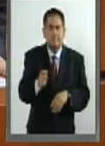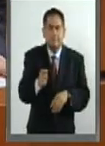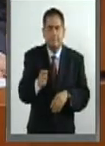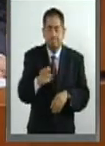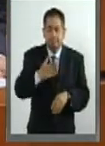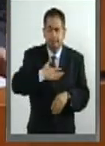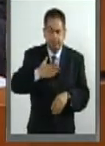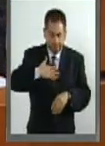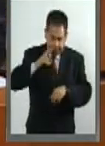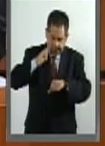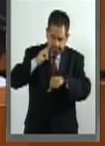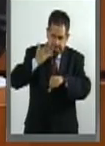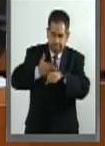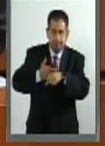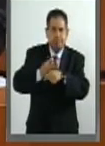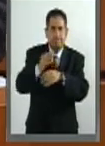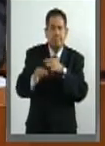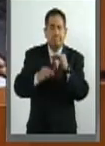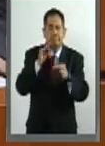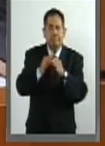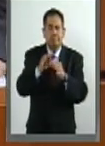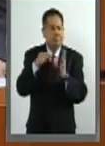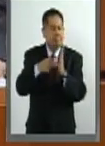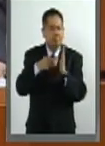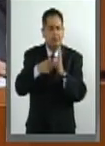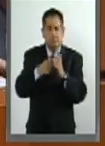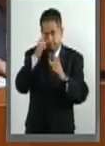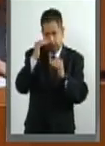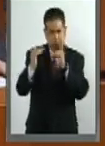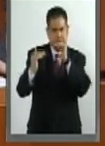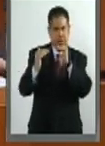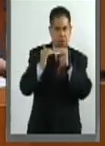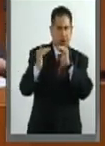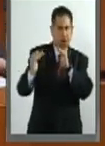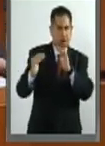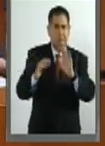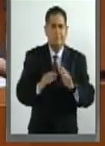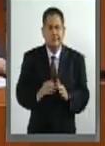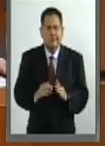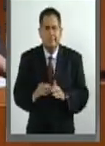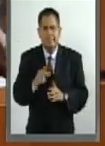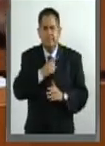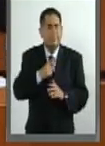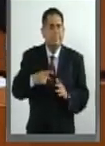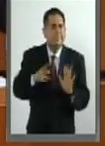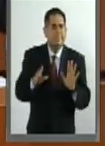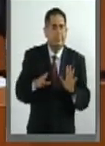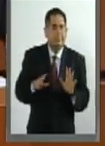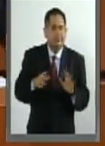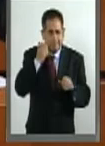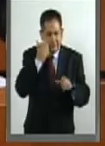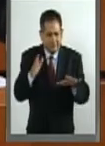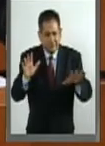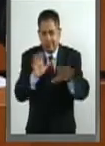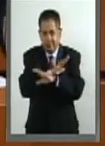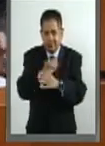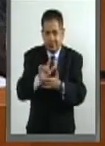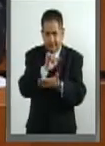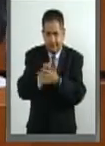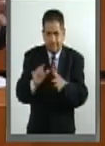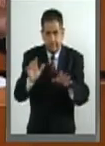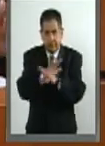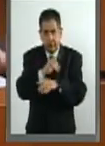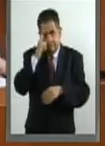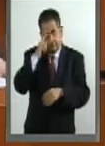asumir nuestra responsabilidad de ser contrapeso del Ejecutivo. No tenemos que ser, si quieren, modificamos entonces las leyes para